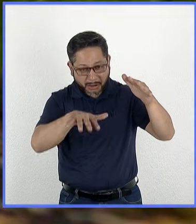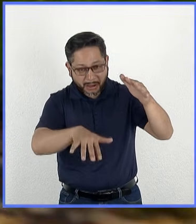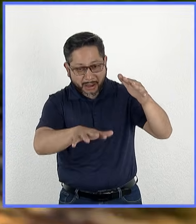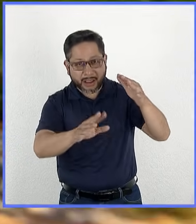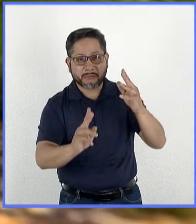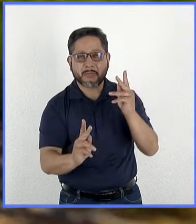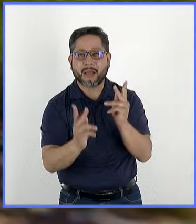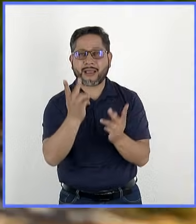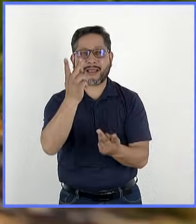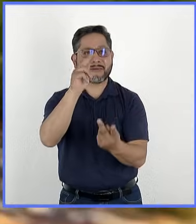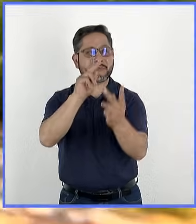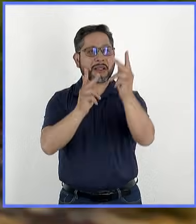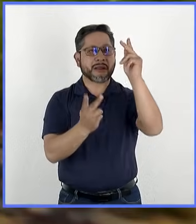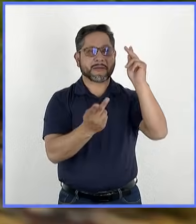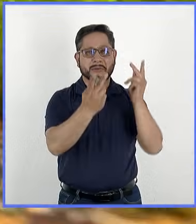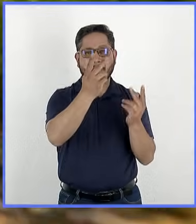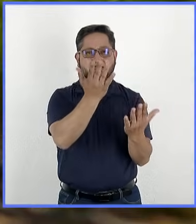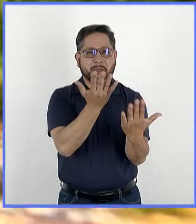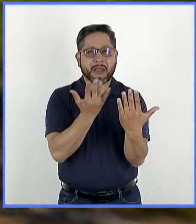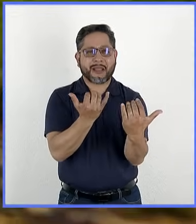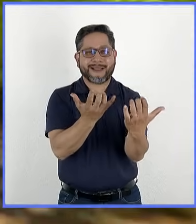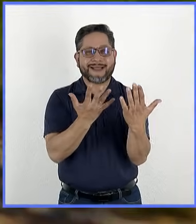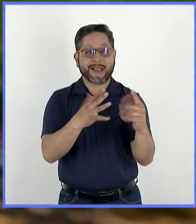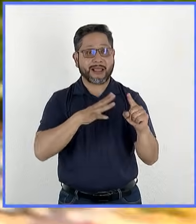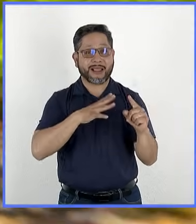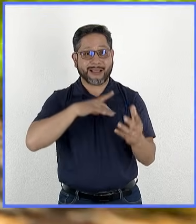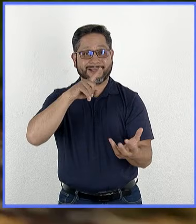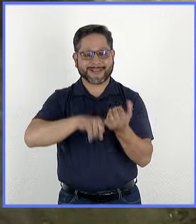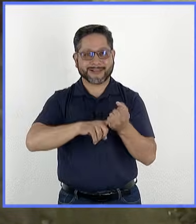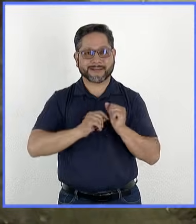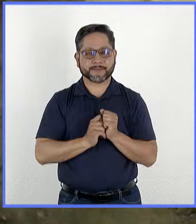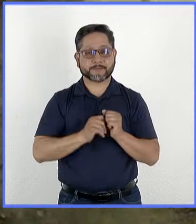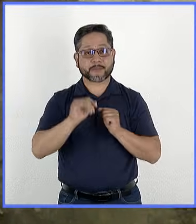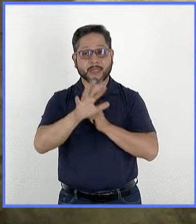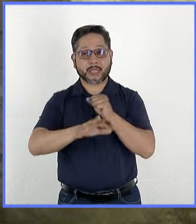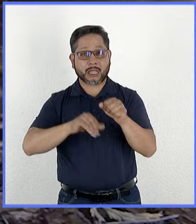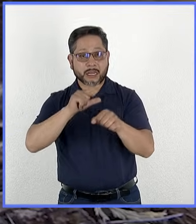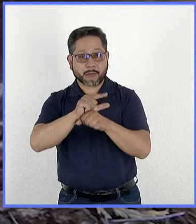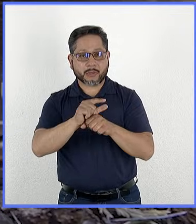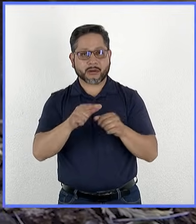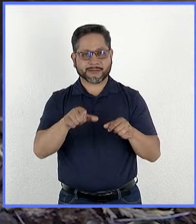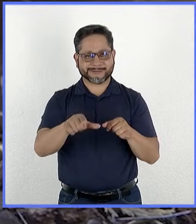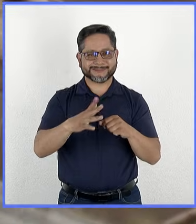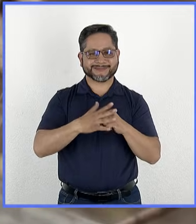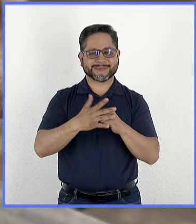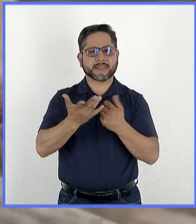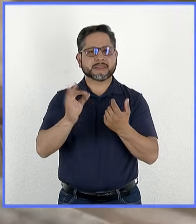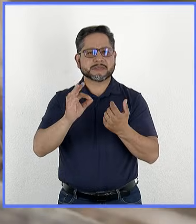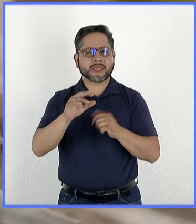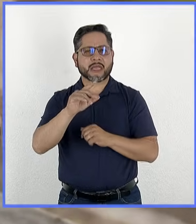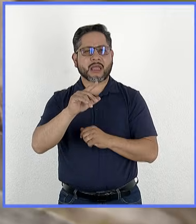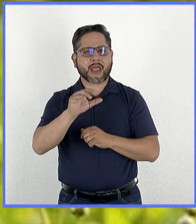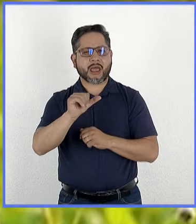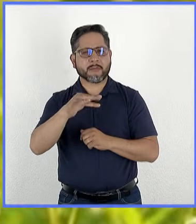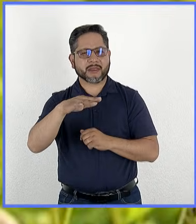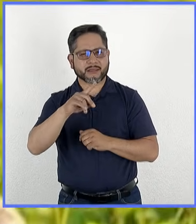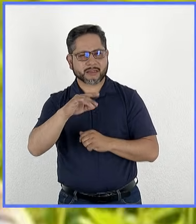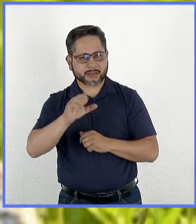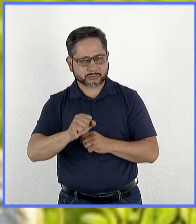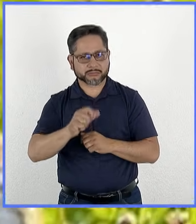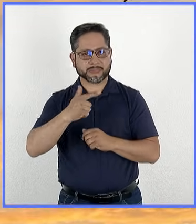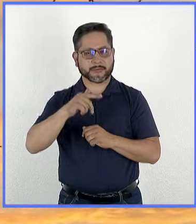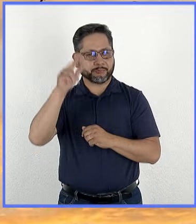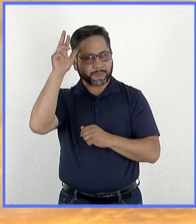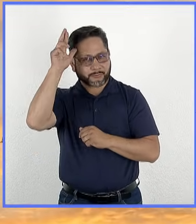carrizos y praderas sumergidas de plantas acuáticas, además de animales como nutrias, armadillos, tlacuaches y la liebre cola